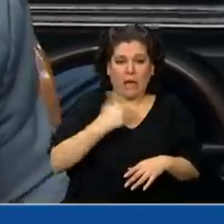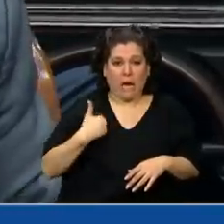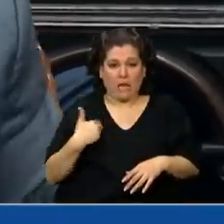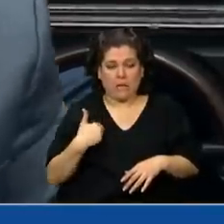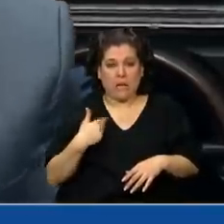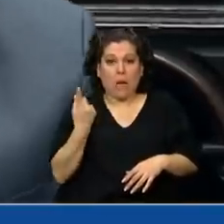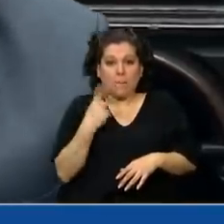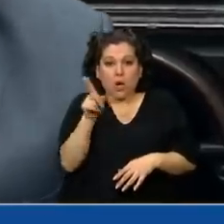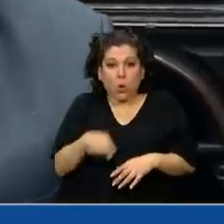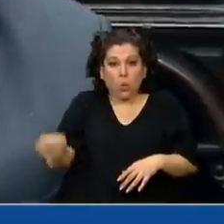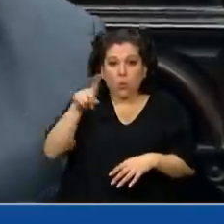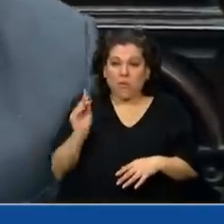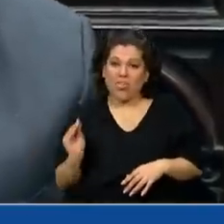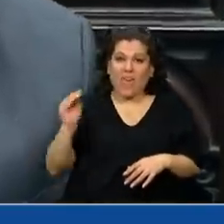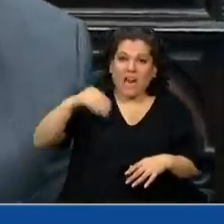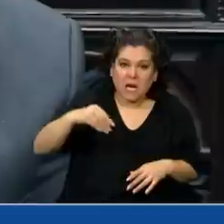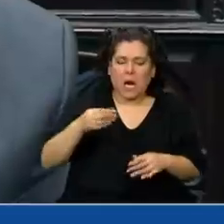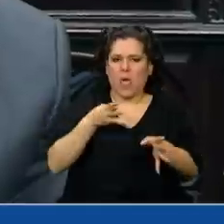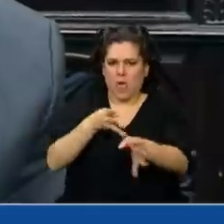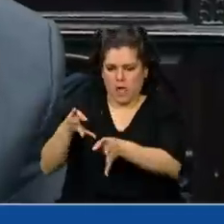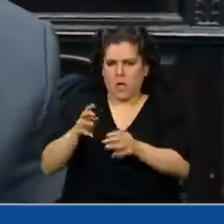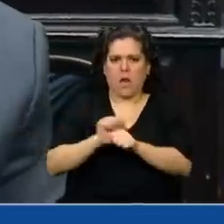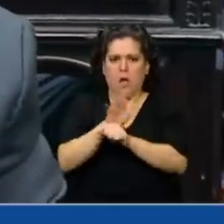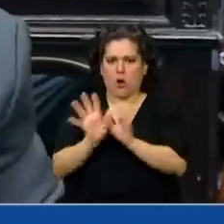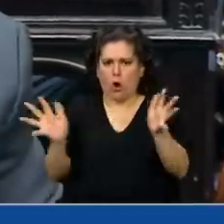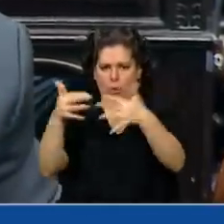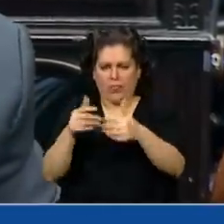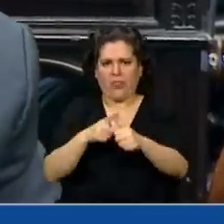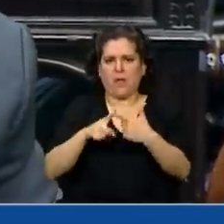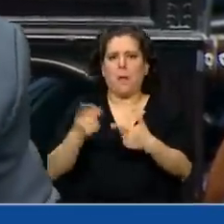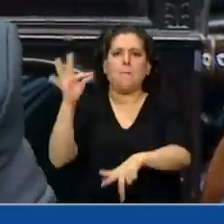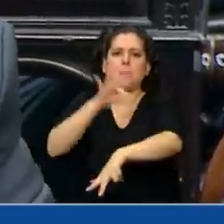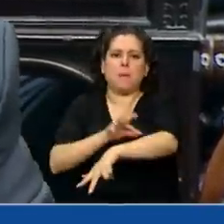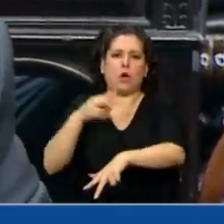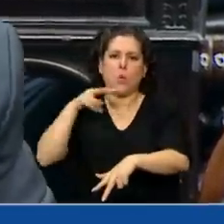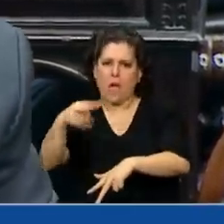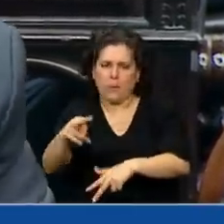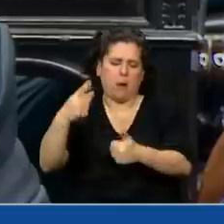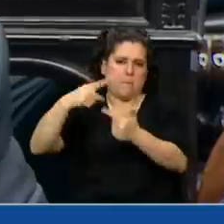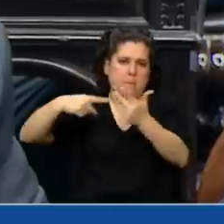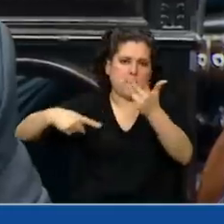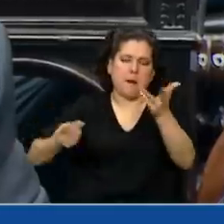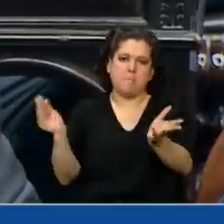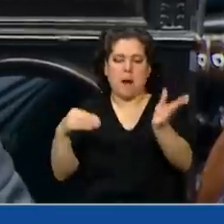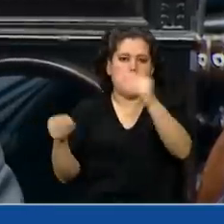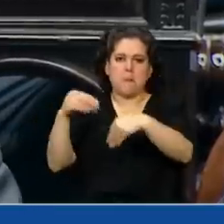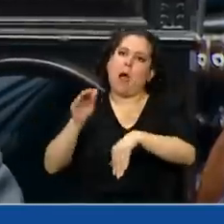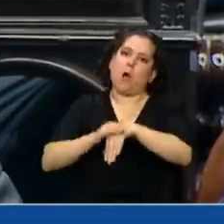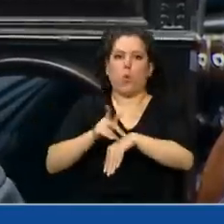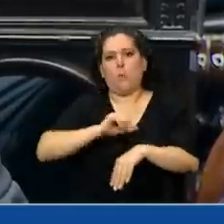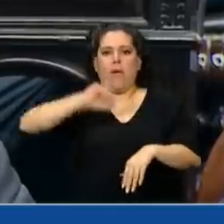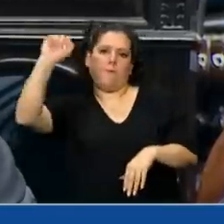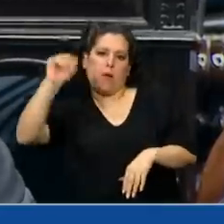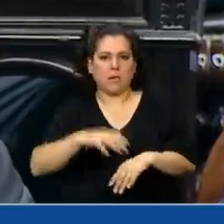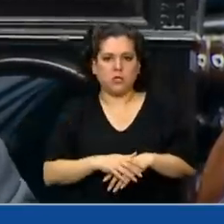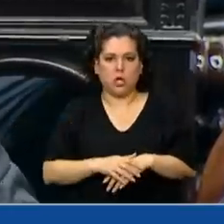agregaron a la emisión la guerra, el COVID, me picó una yarará, todo lo que venía lo cargaron ahí, mientras